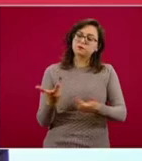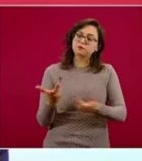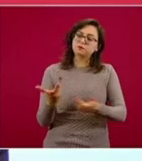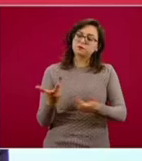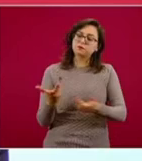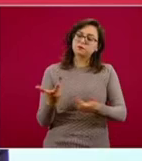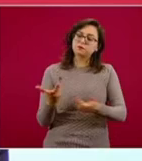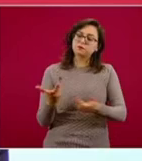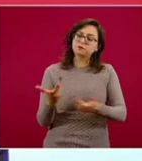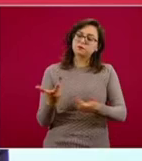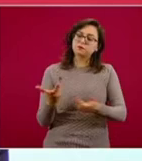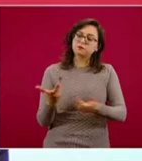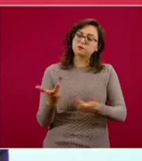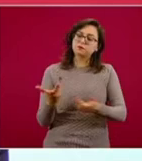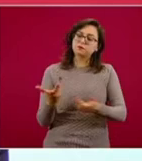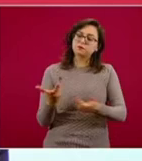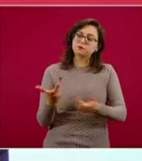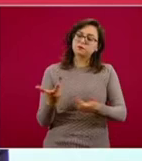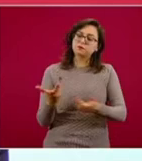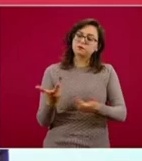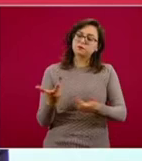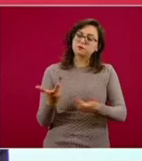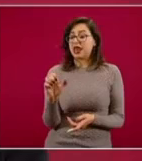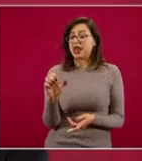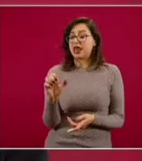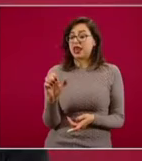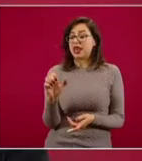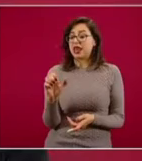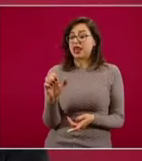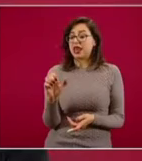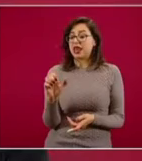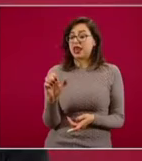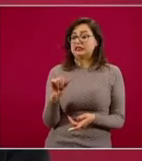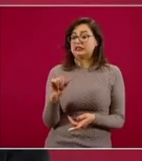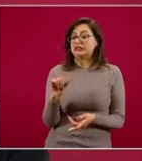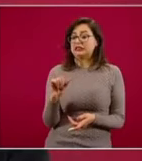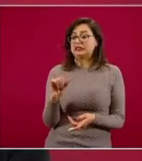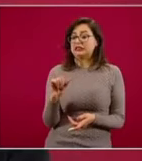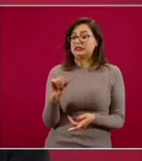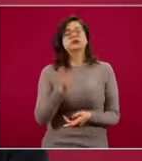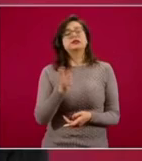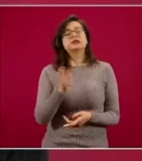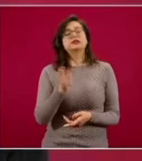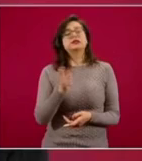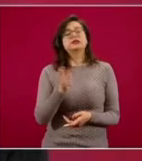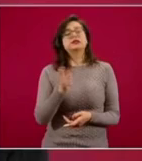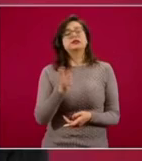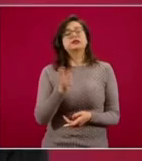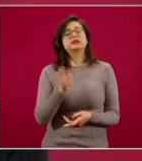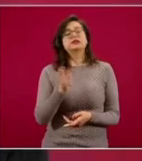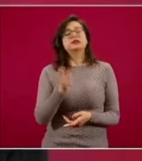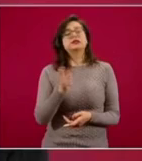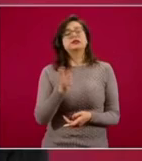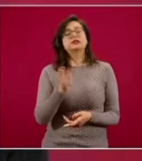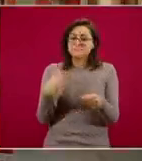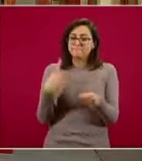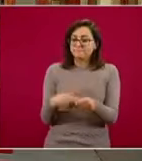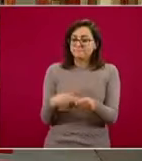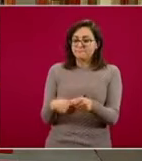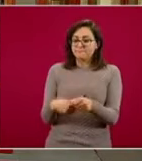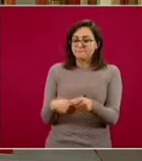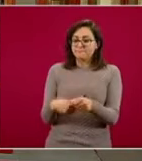lo comentaré, también un segmento del informe, es la proporción de personas que teniendo la enfermedad pierden